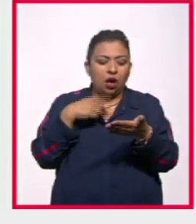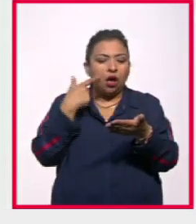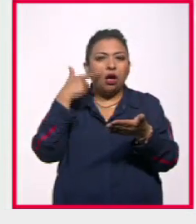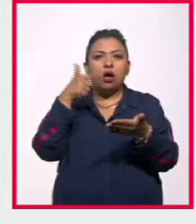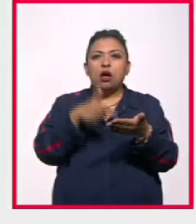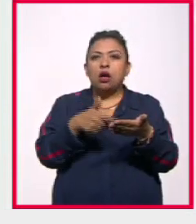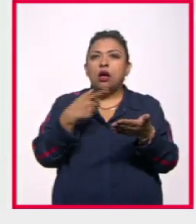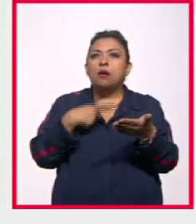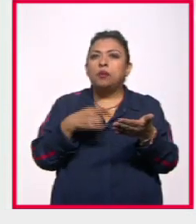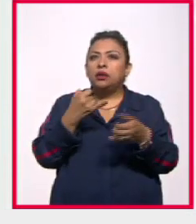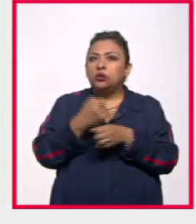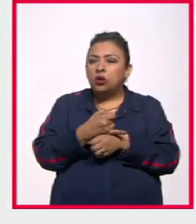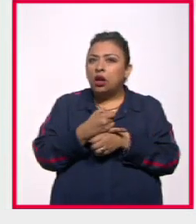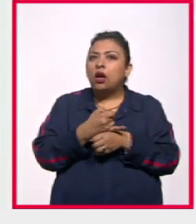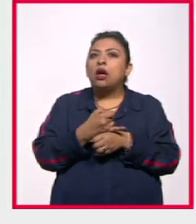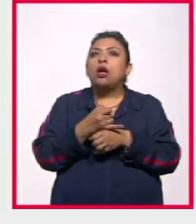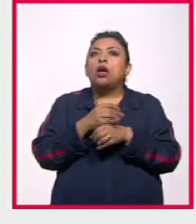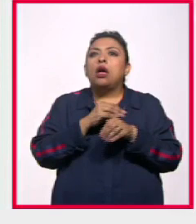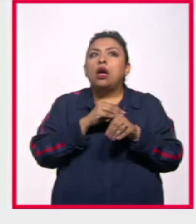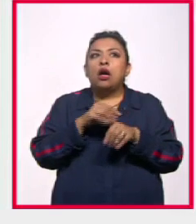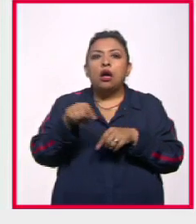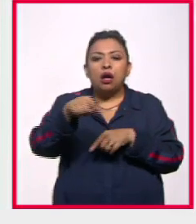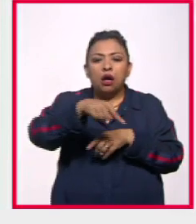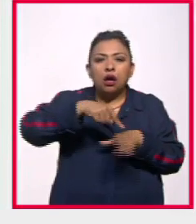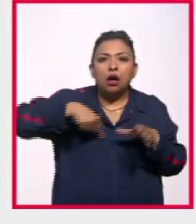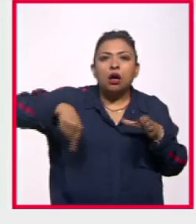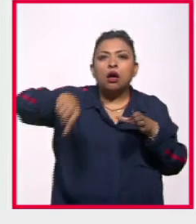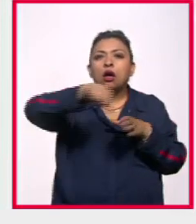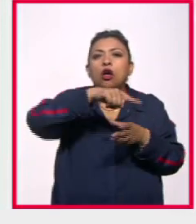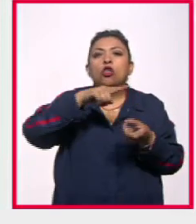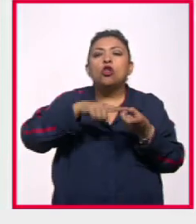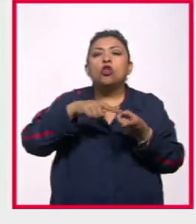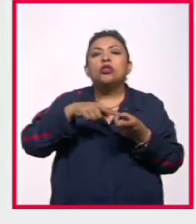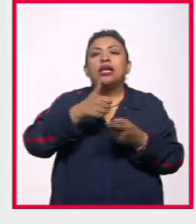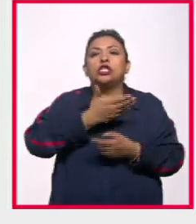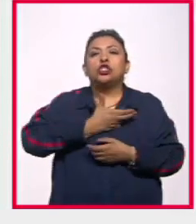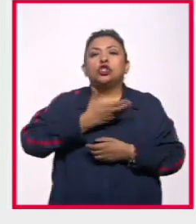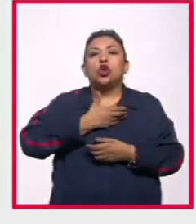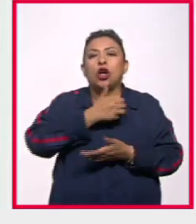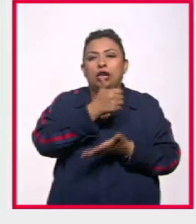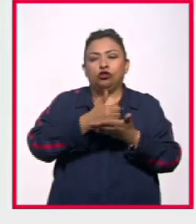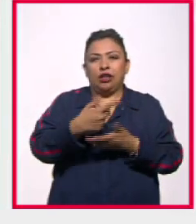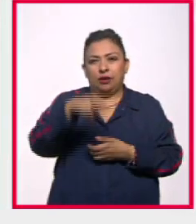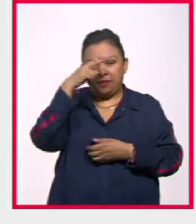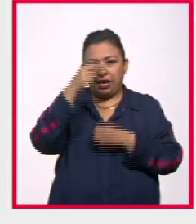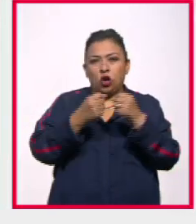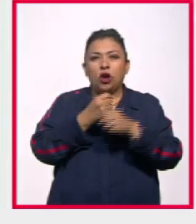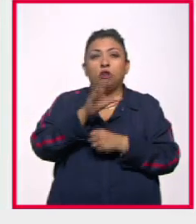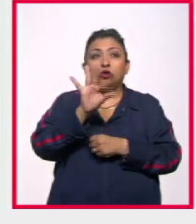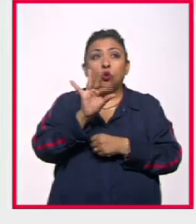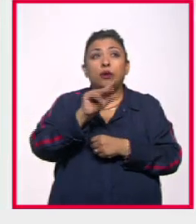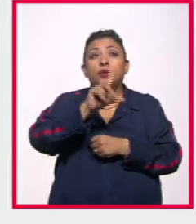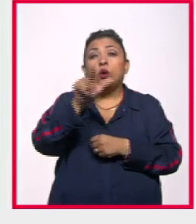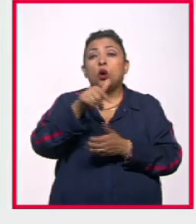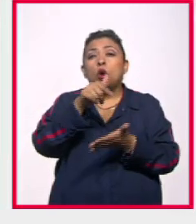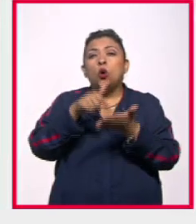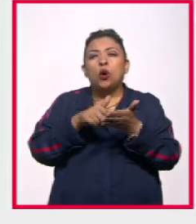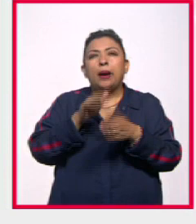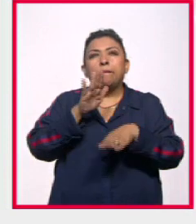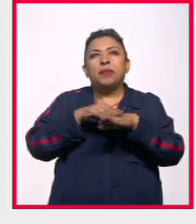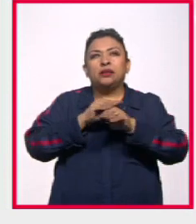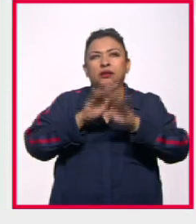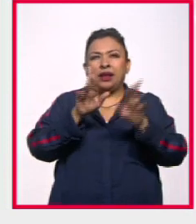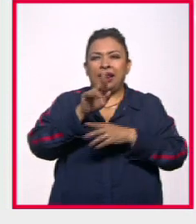los personajes se han transportado tan solo en el centro histórico de la ciudad de los años 40, mientras que en La región más transparente de Carlos